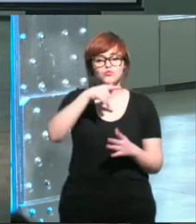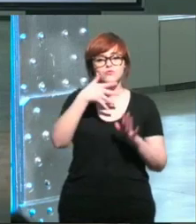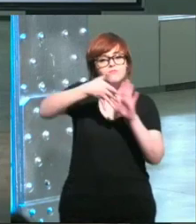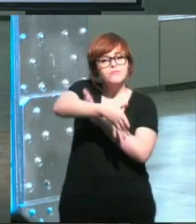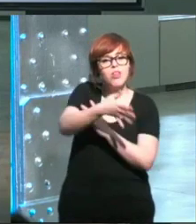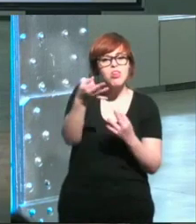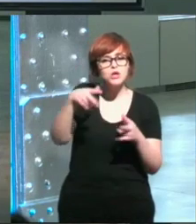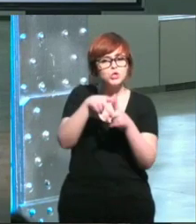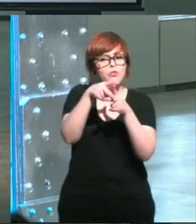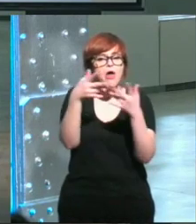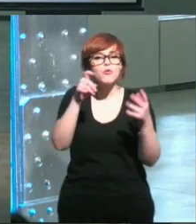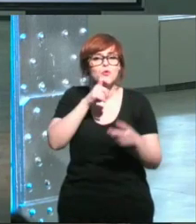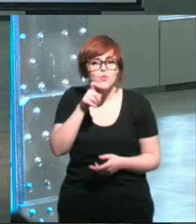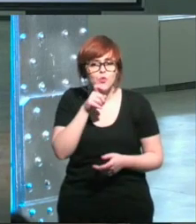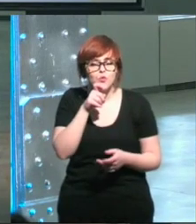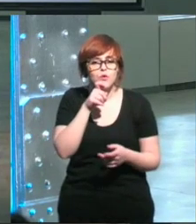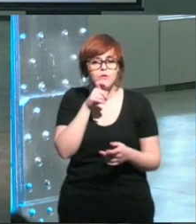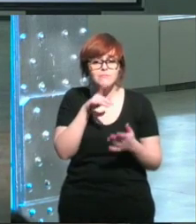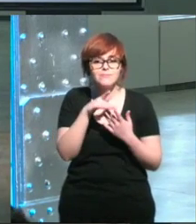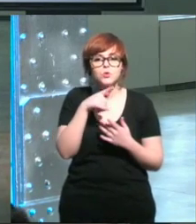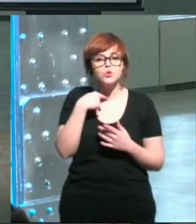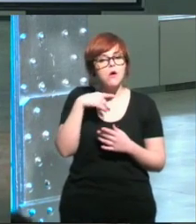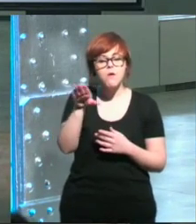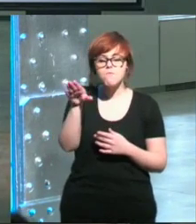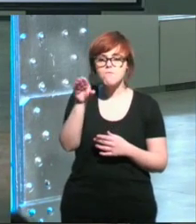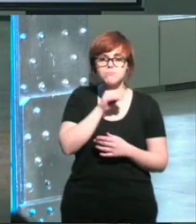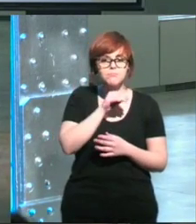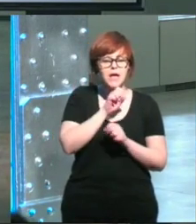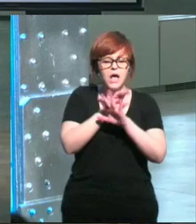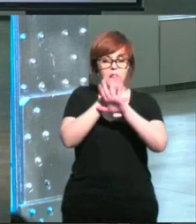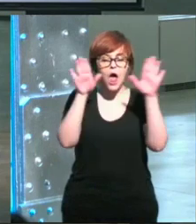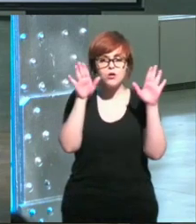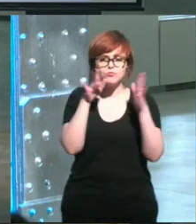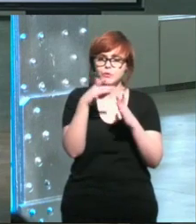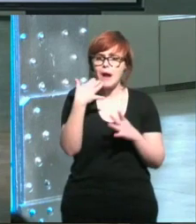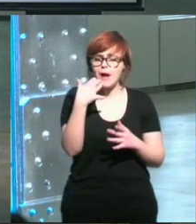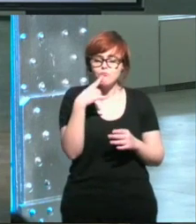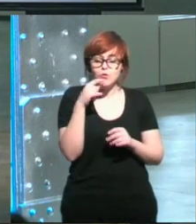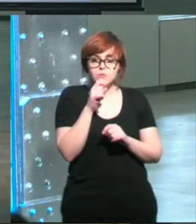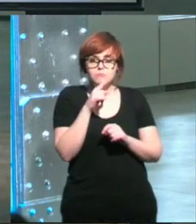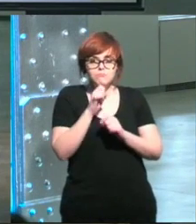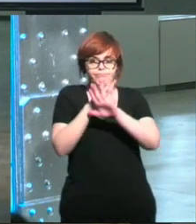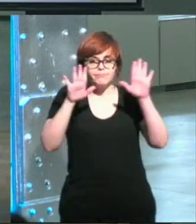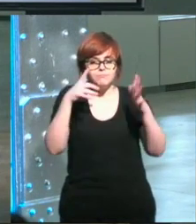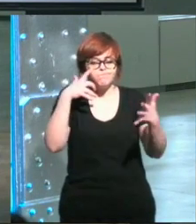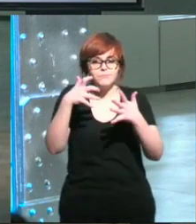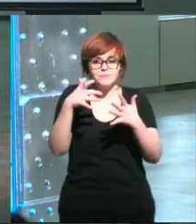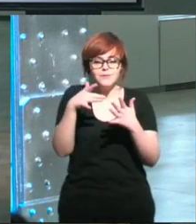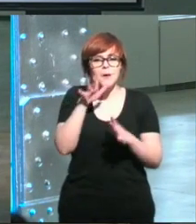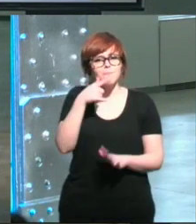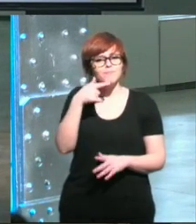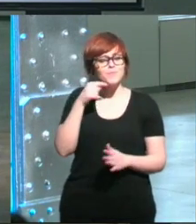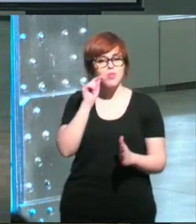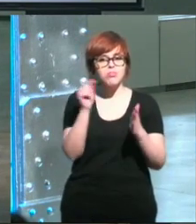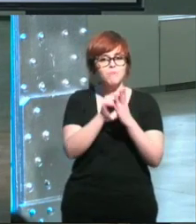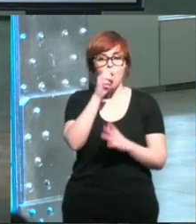sociedad. Lo entendí en ese momento. Un ejemplo algo brusco, pero desde luego la idea de que Obama rompió todos